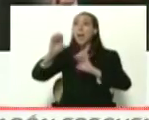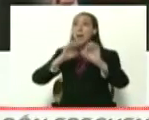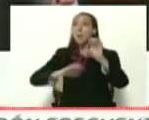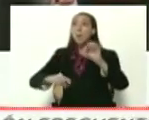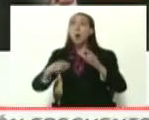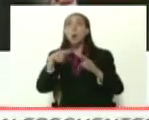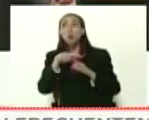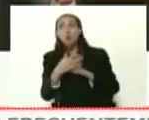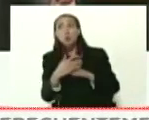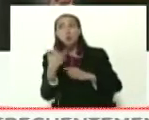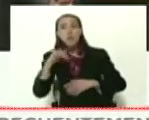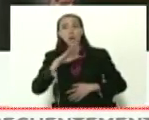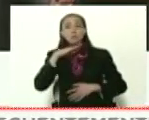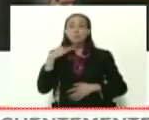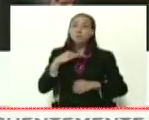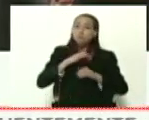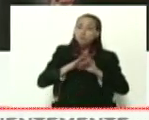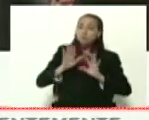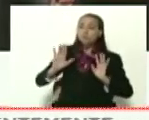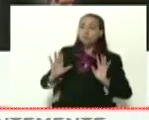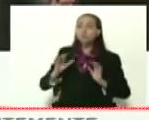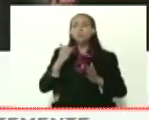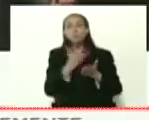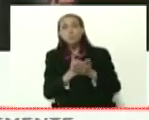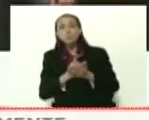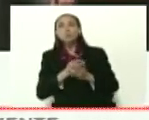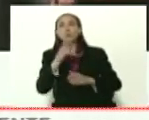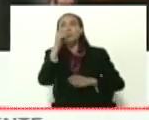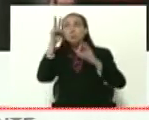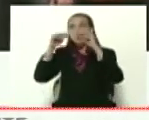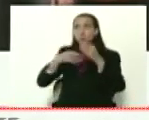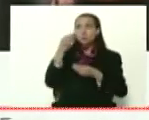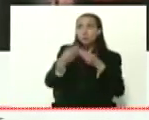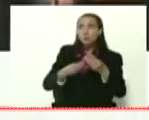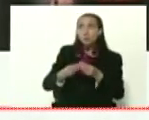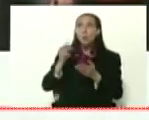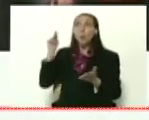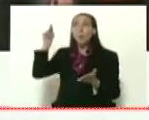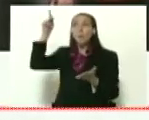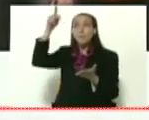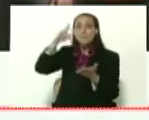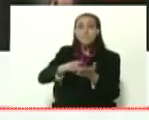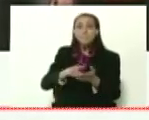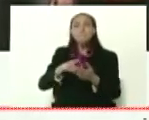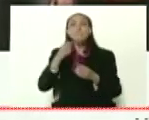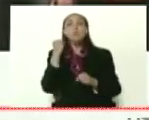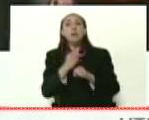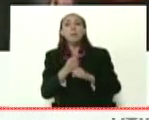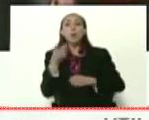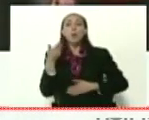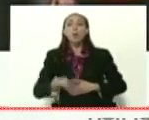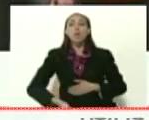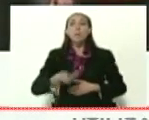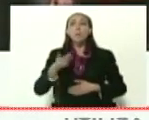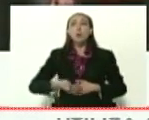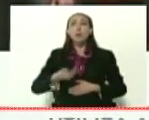casos y seguiremos nosotros construyendo ese mapa epidemiológico para ir a la próxima tarea fundamental.